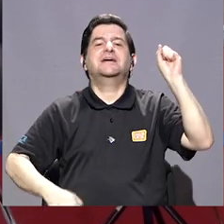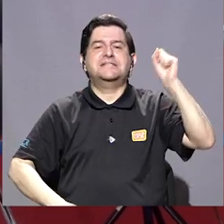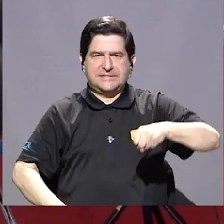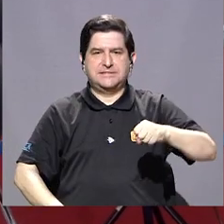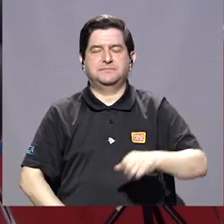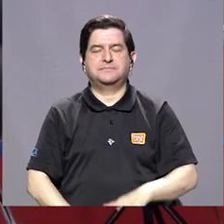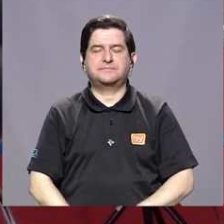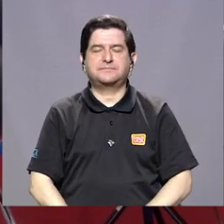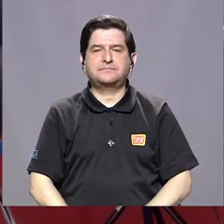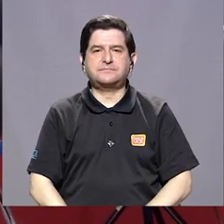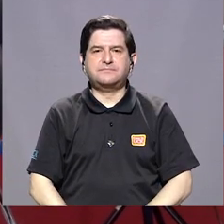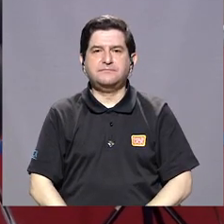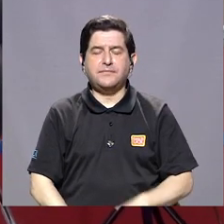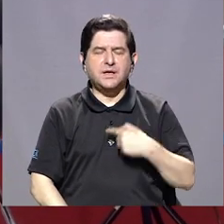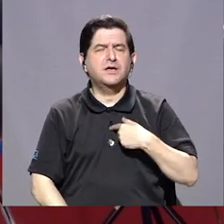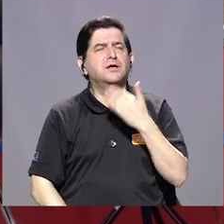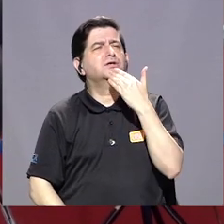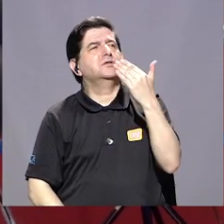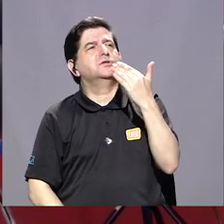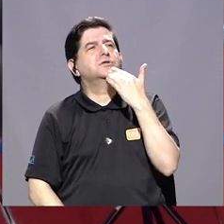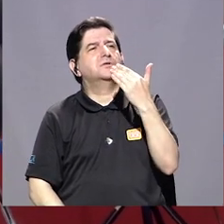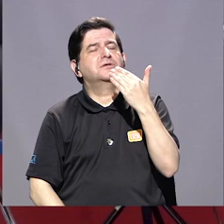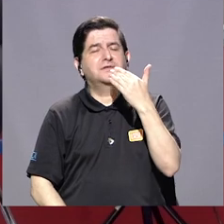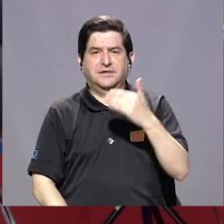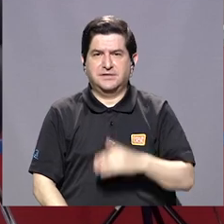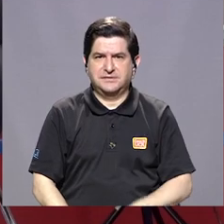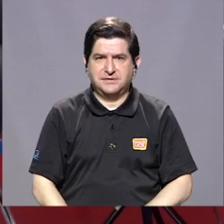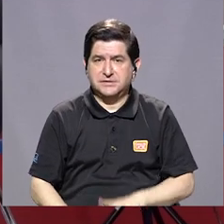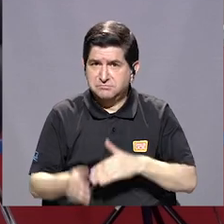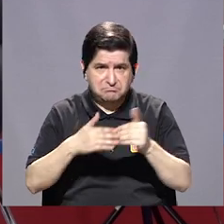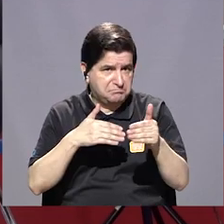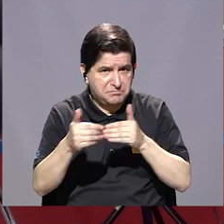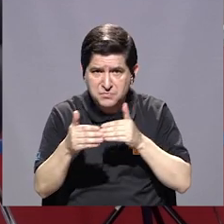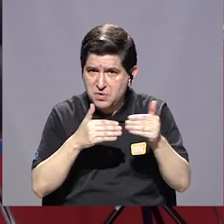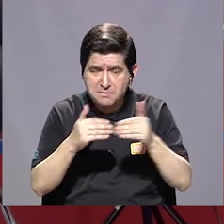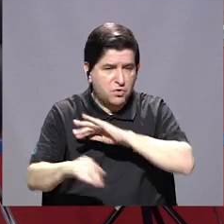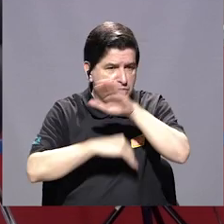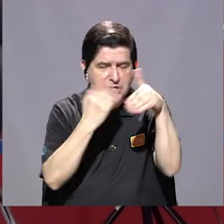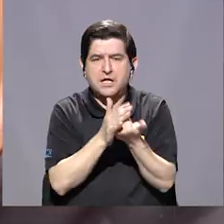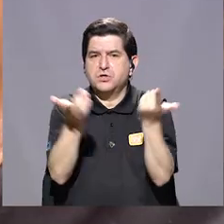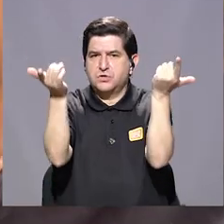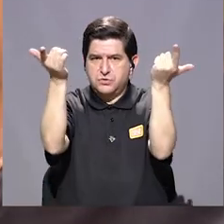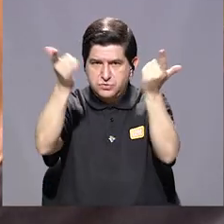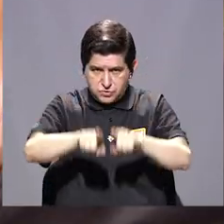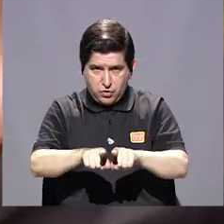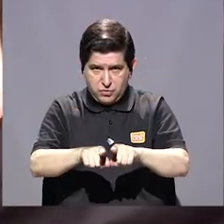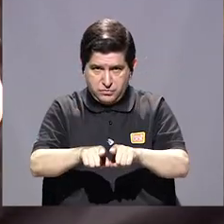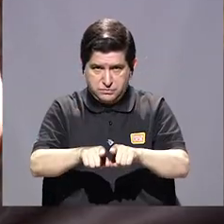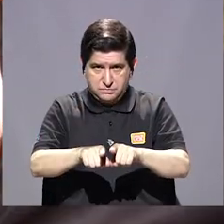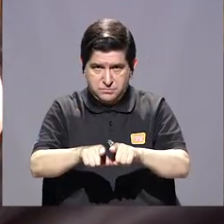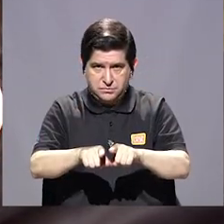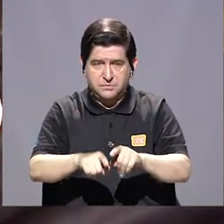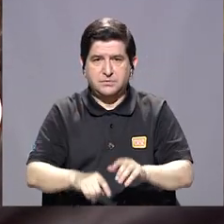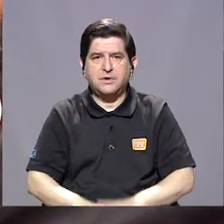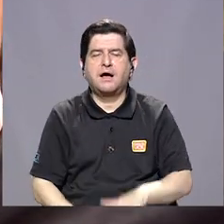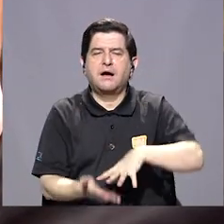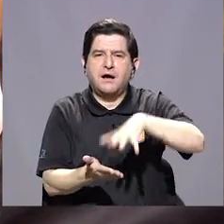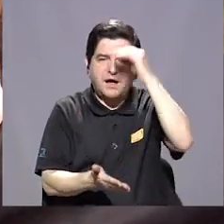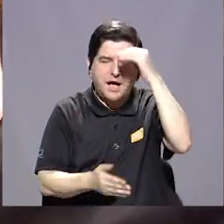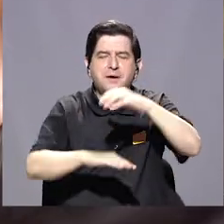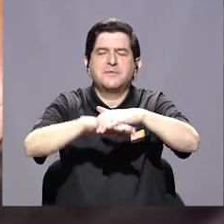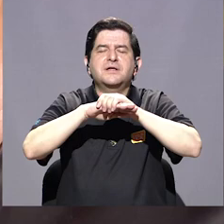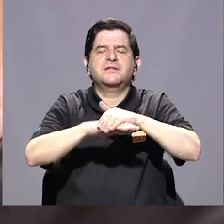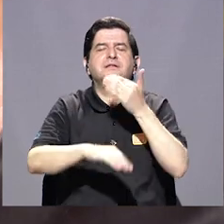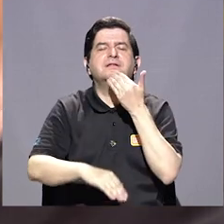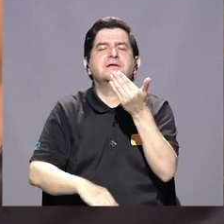Y siempre muy agradecida con ellas porque a pesar de todo lo que pasó, aprendí inglés gracias